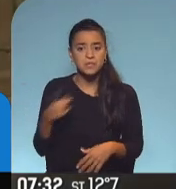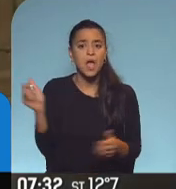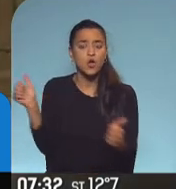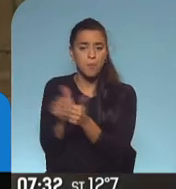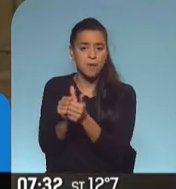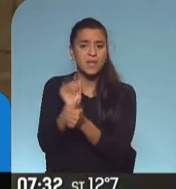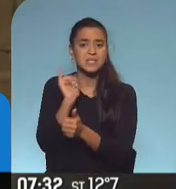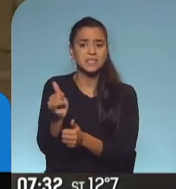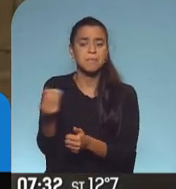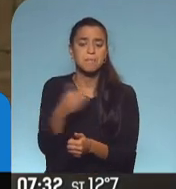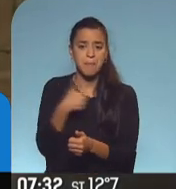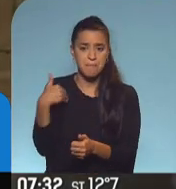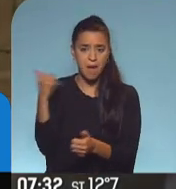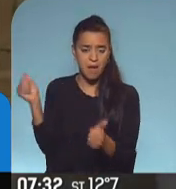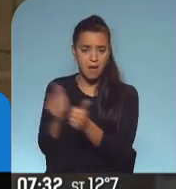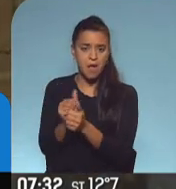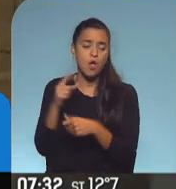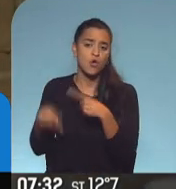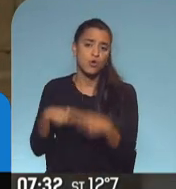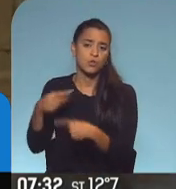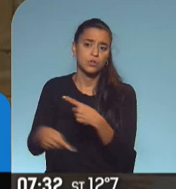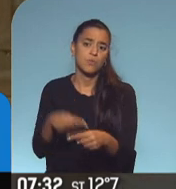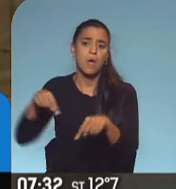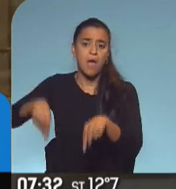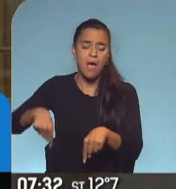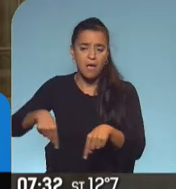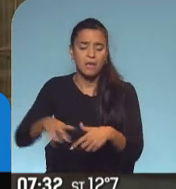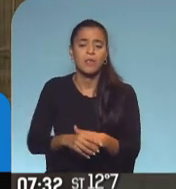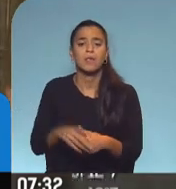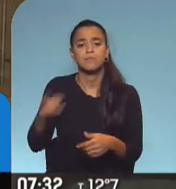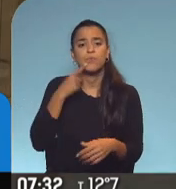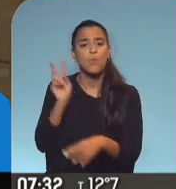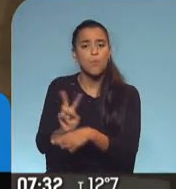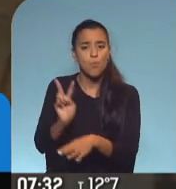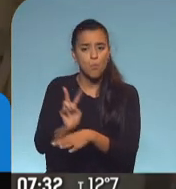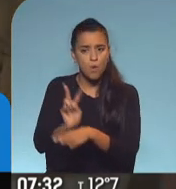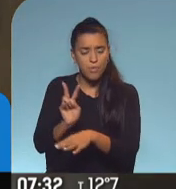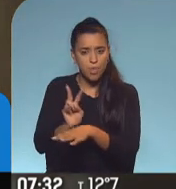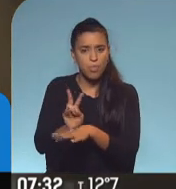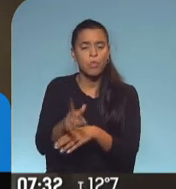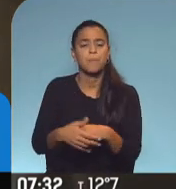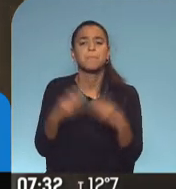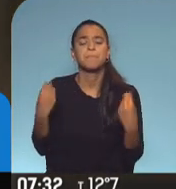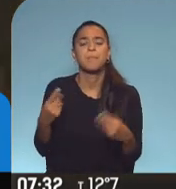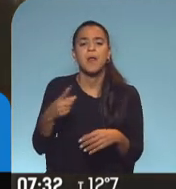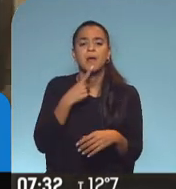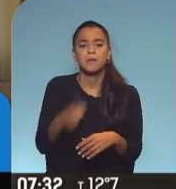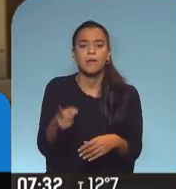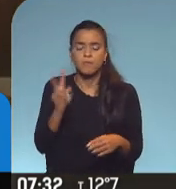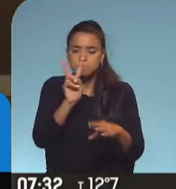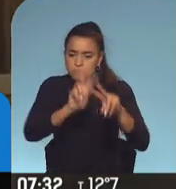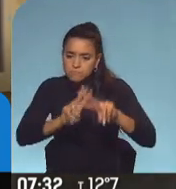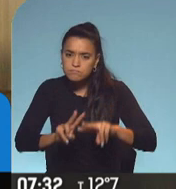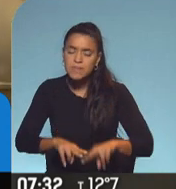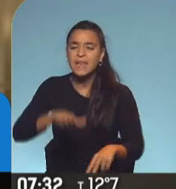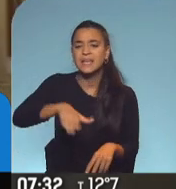acompañada, sí, de su mamá y que va a seguir aquí en la parte de cuidados intensivos para que le hagan las atenciones pertinentes a